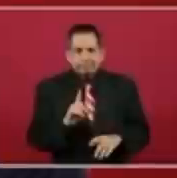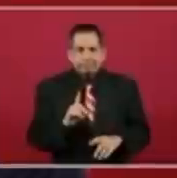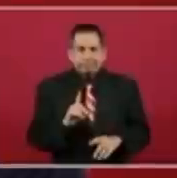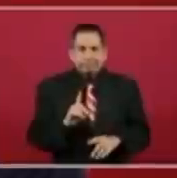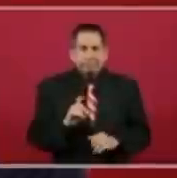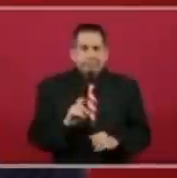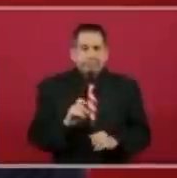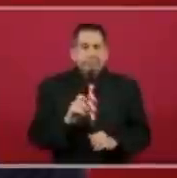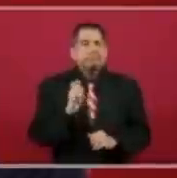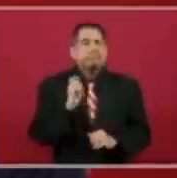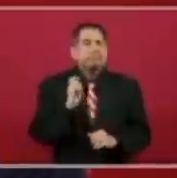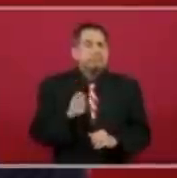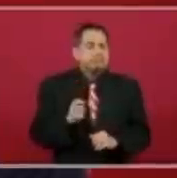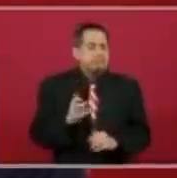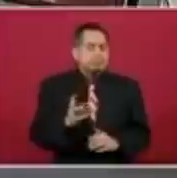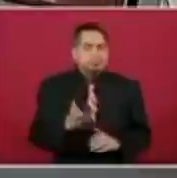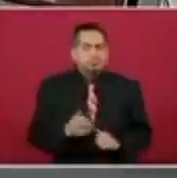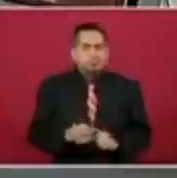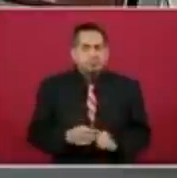el que